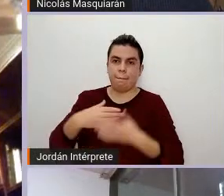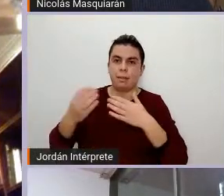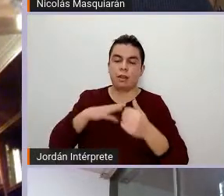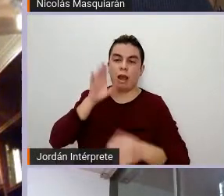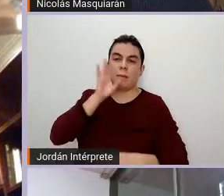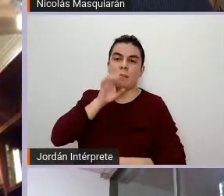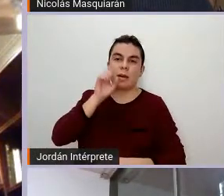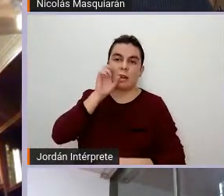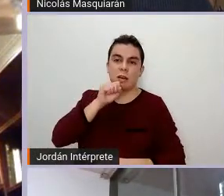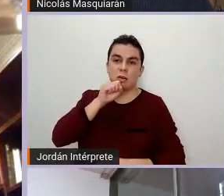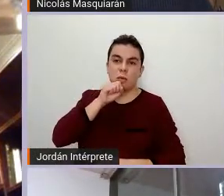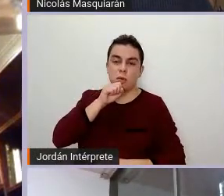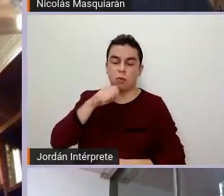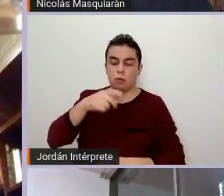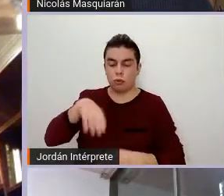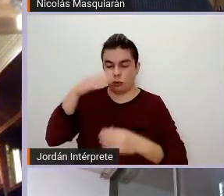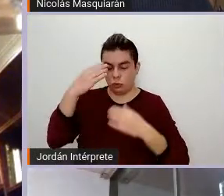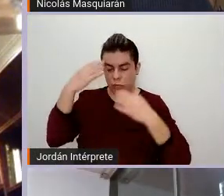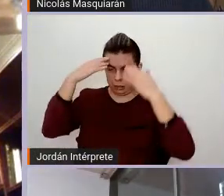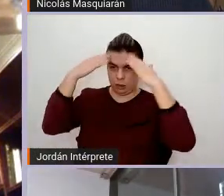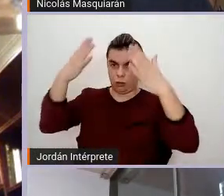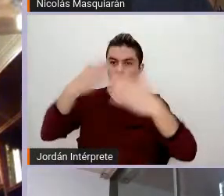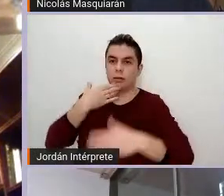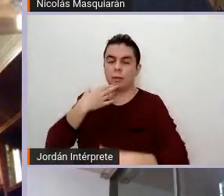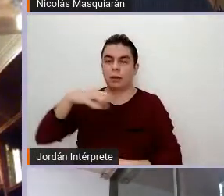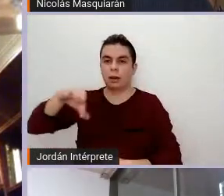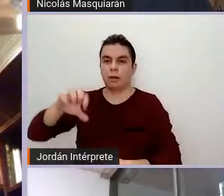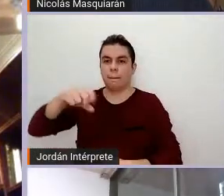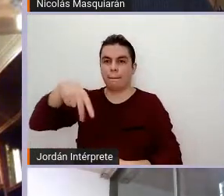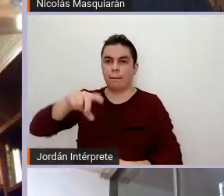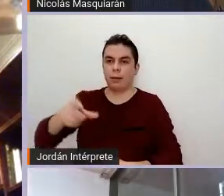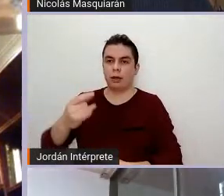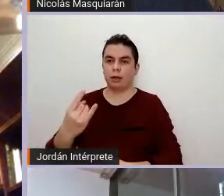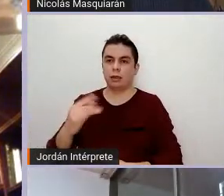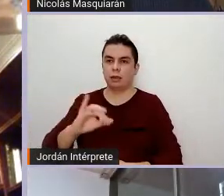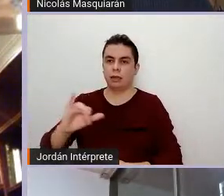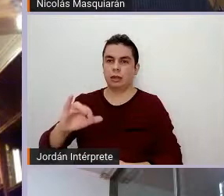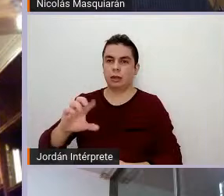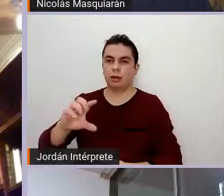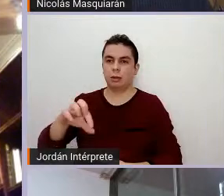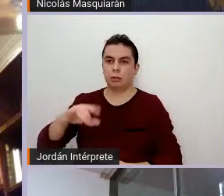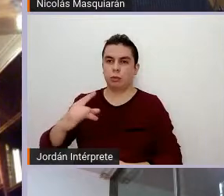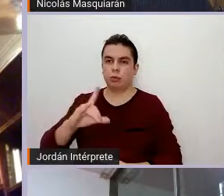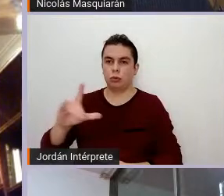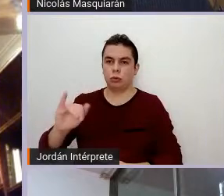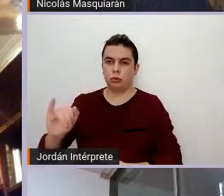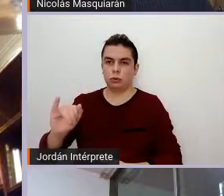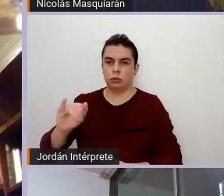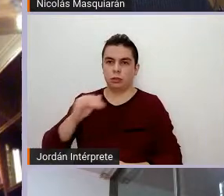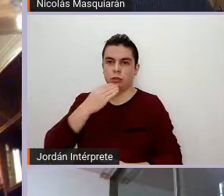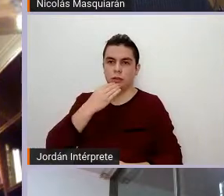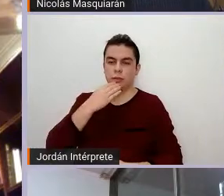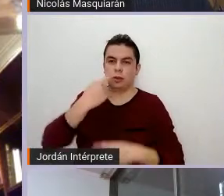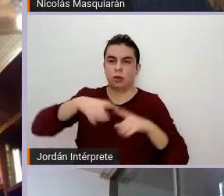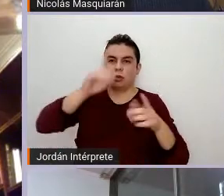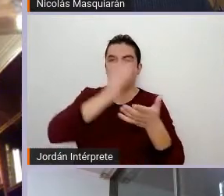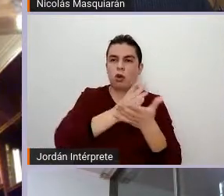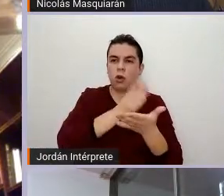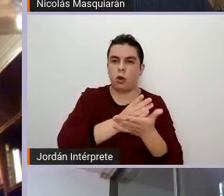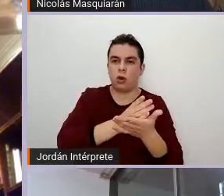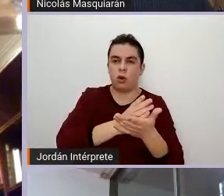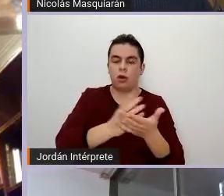también de Panguipulli, así que los saludamos y esperamos también estar en el colegio People Help People con otros programas